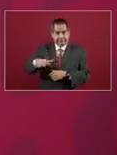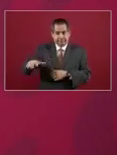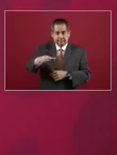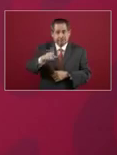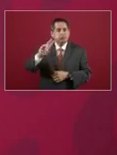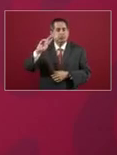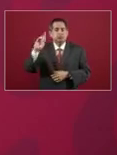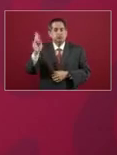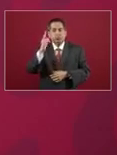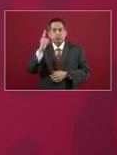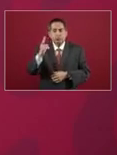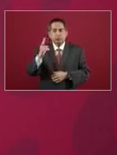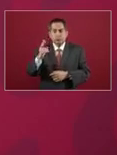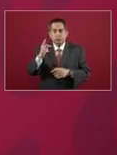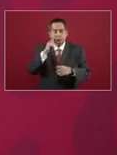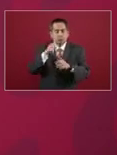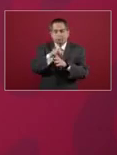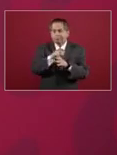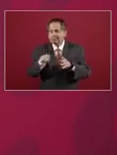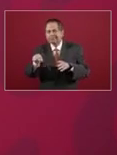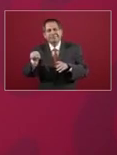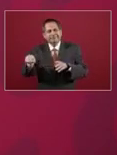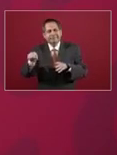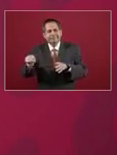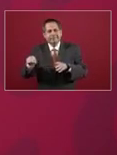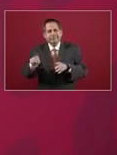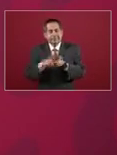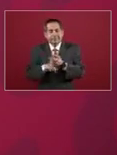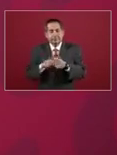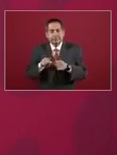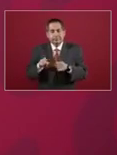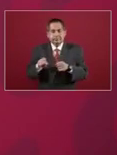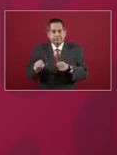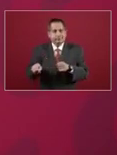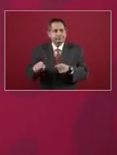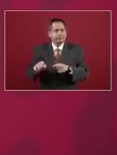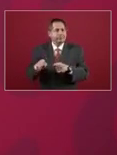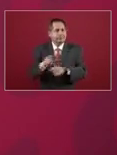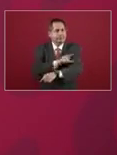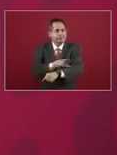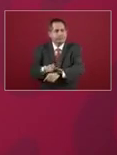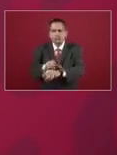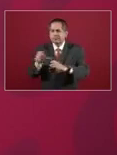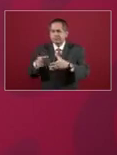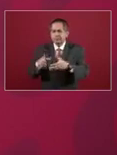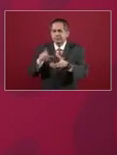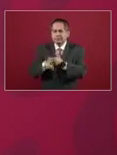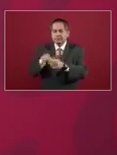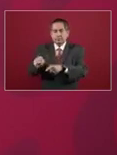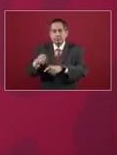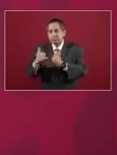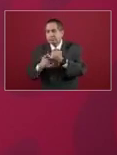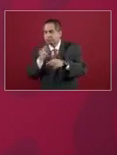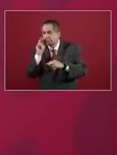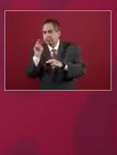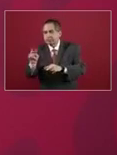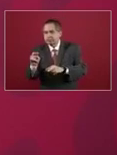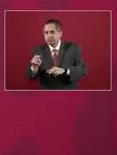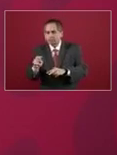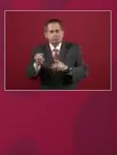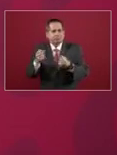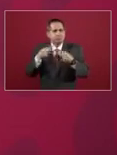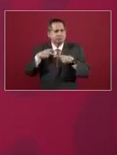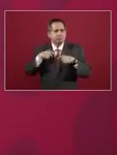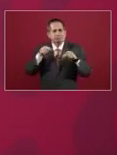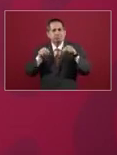la universidad. No fui a Tranviarios, es que hay liga y hay mucha